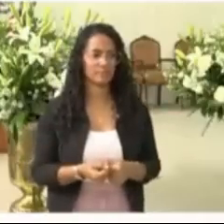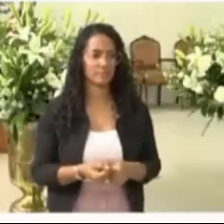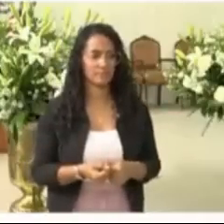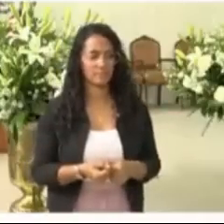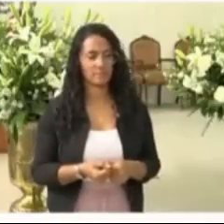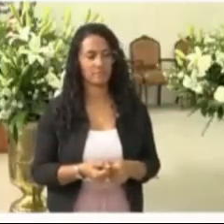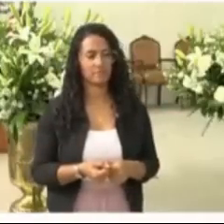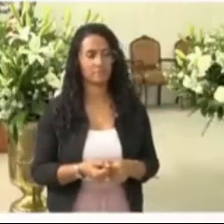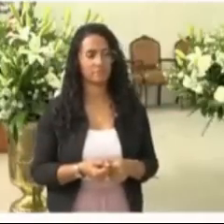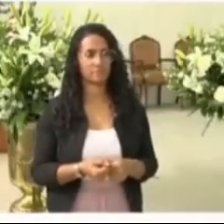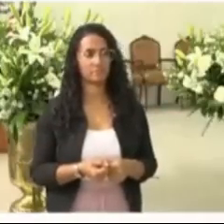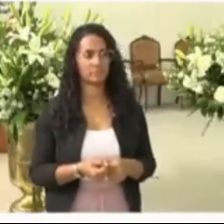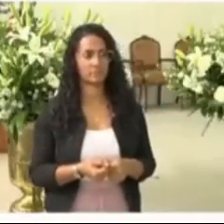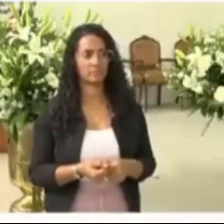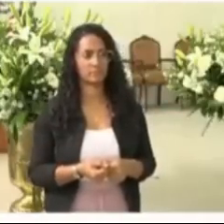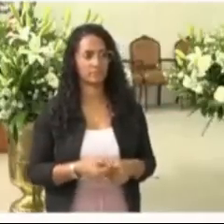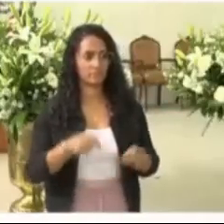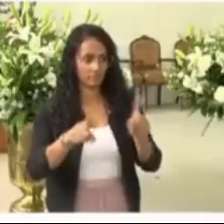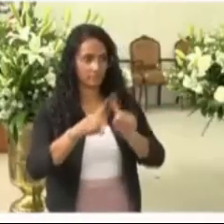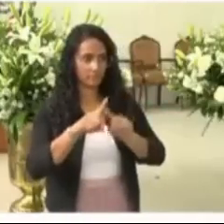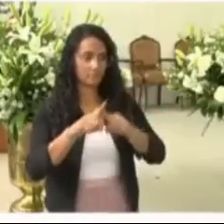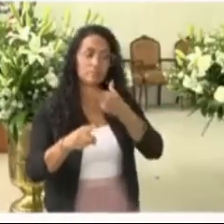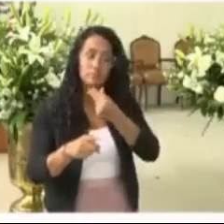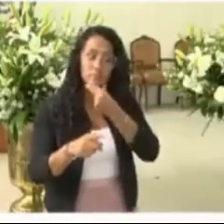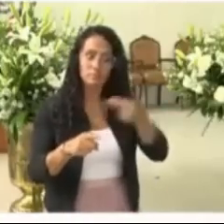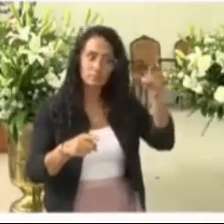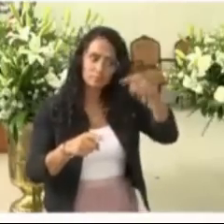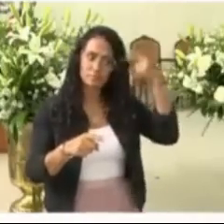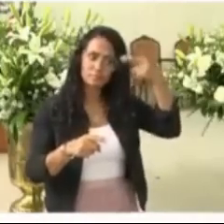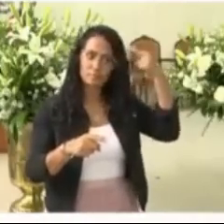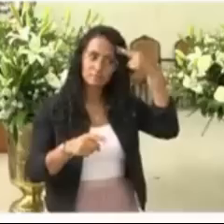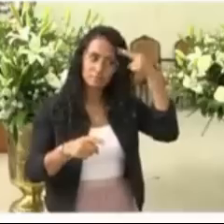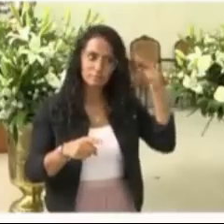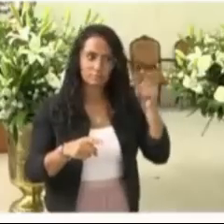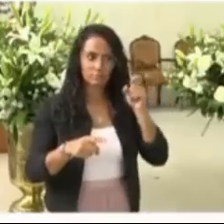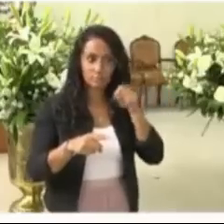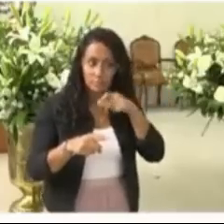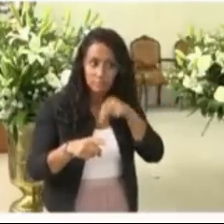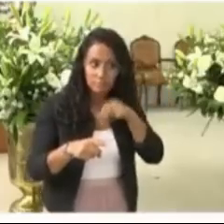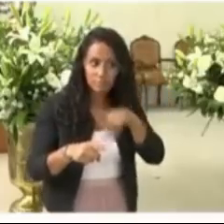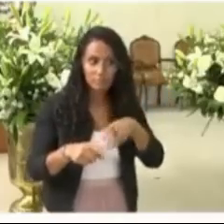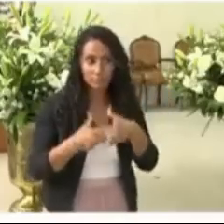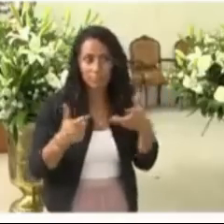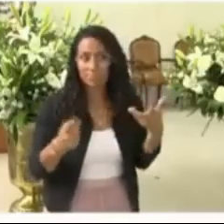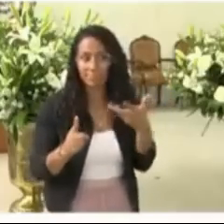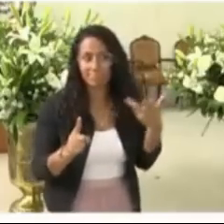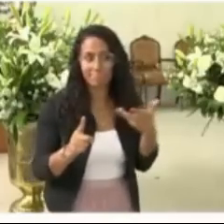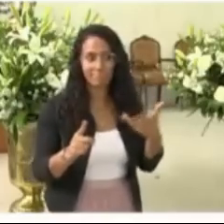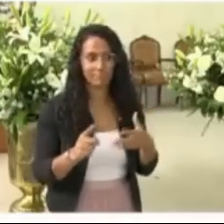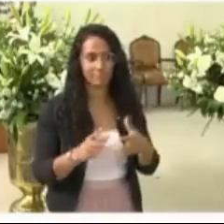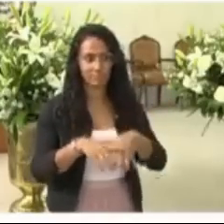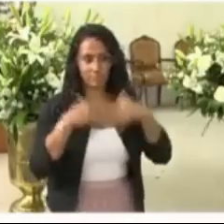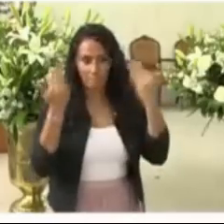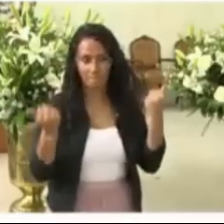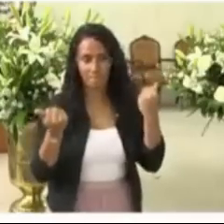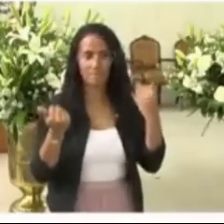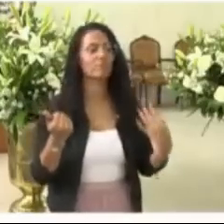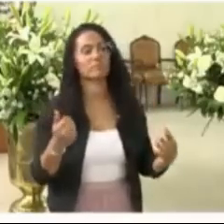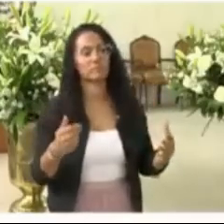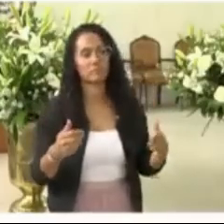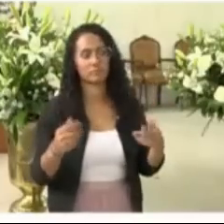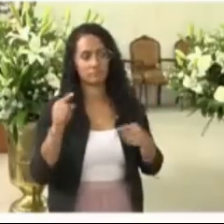¿Qué dijo Josafat? No sabemos qué hacer, y a ti volvemos nuestros